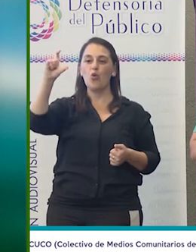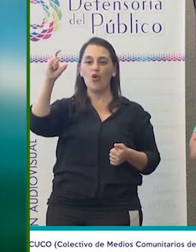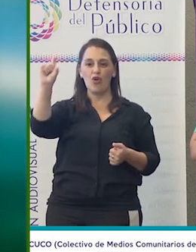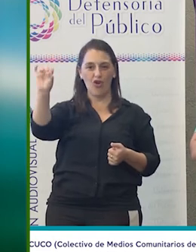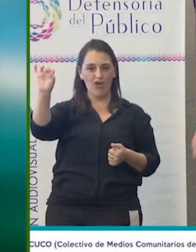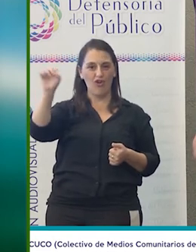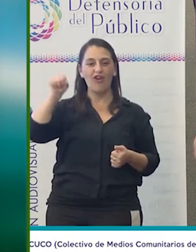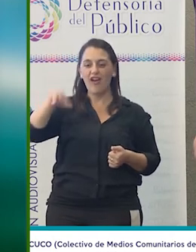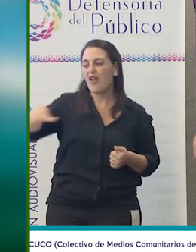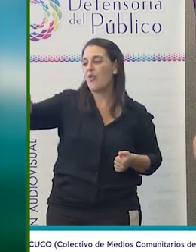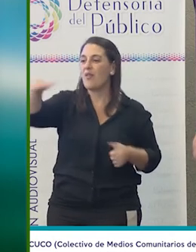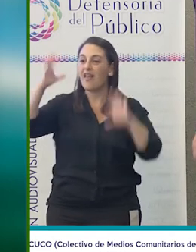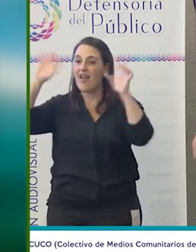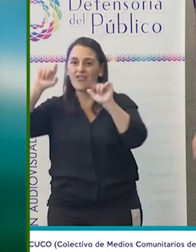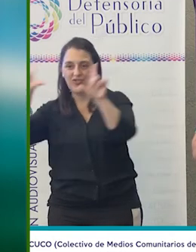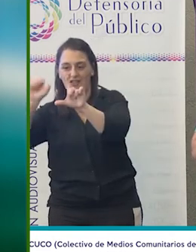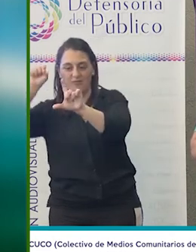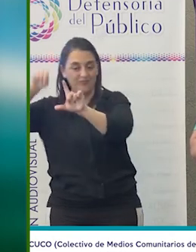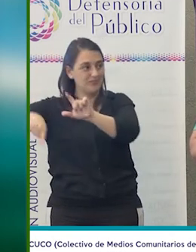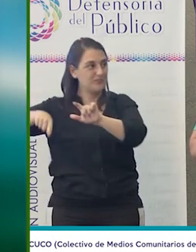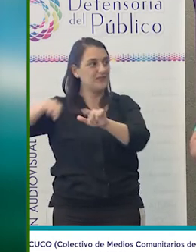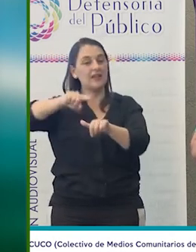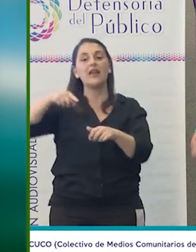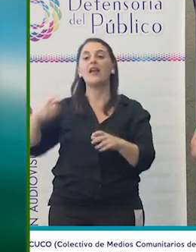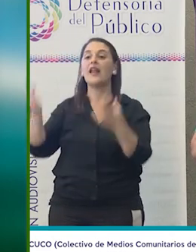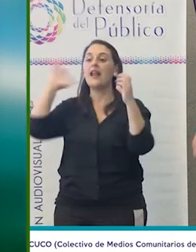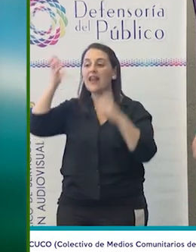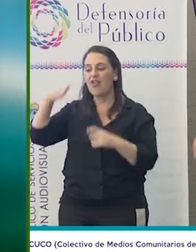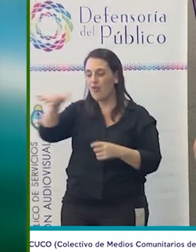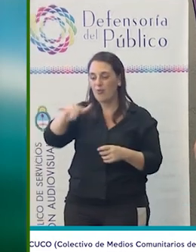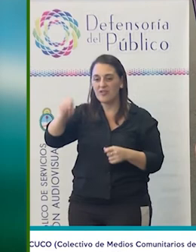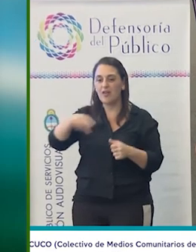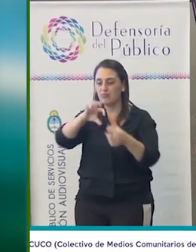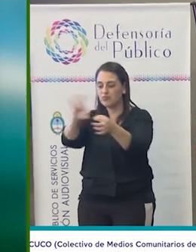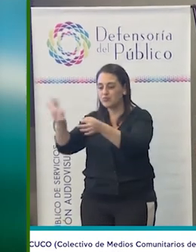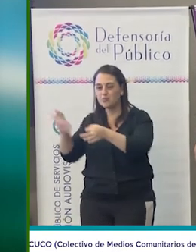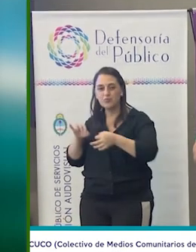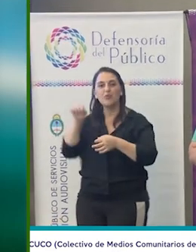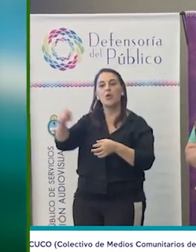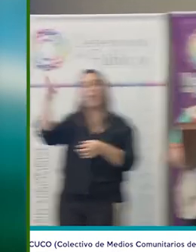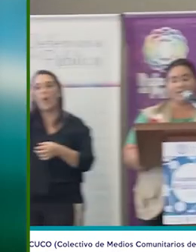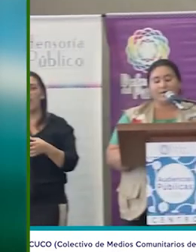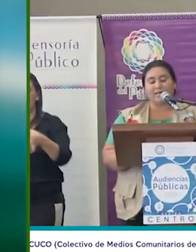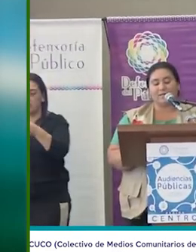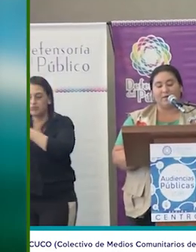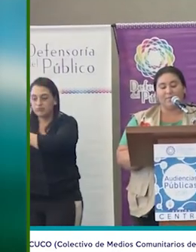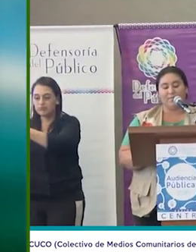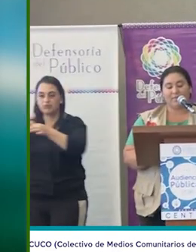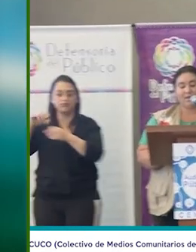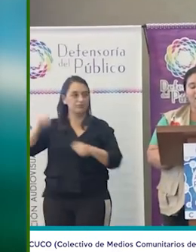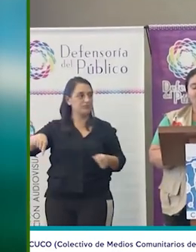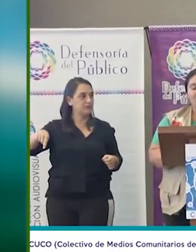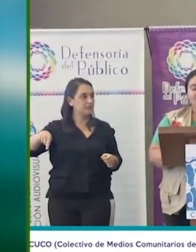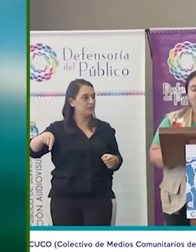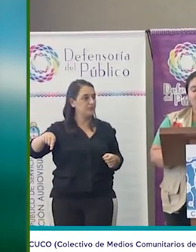de políticas públicas, pero también algunas recomendaciones en términos de